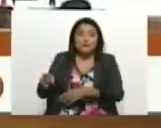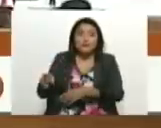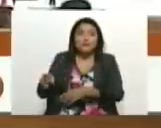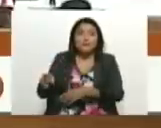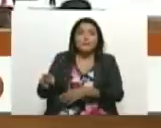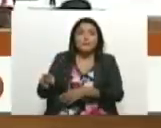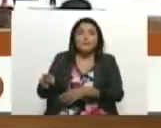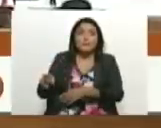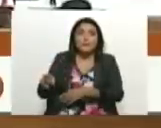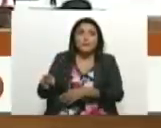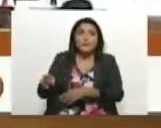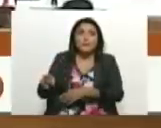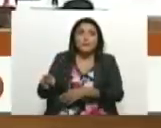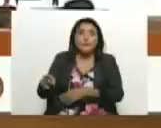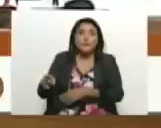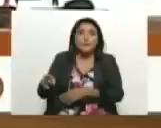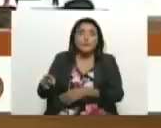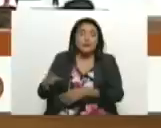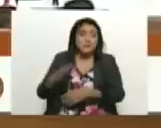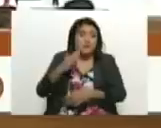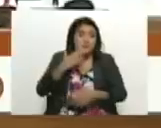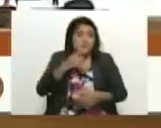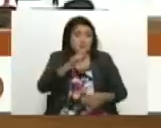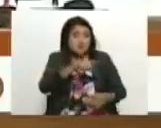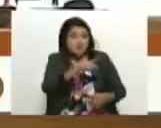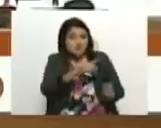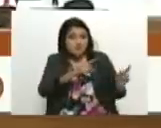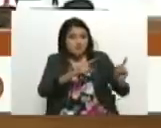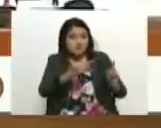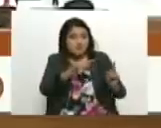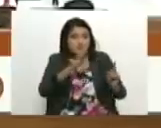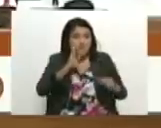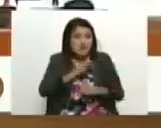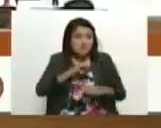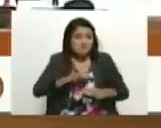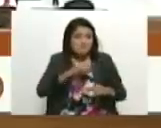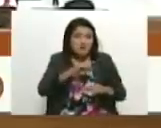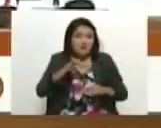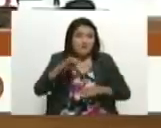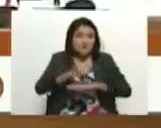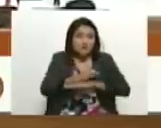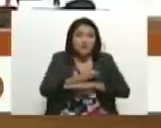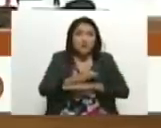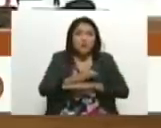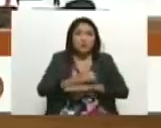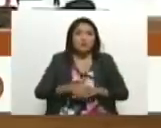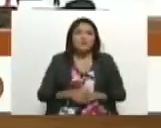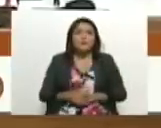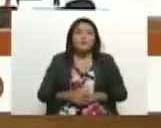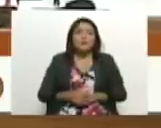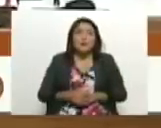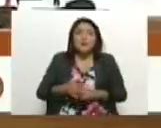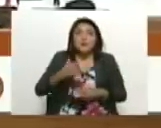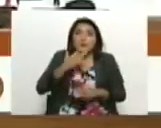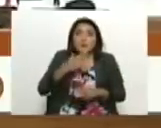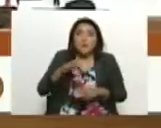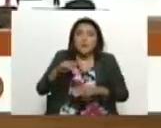Los que son pilotos, si tengo un compañero de la Fuerza Armada que sea piloto, bueno, si a veces no puede entrar, tiene que, ¿cómo se llama?,